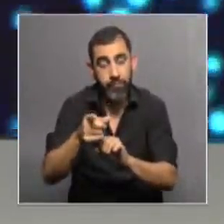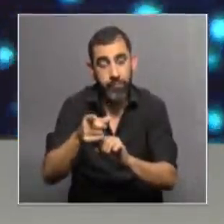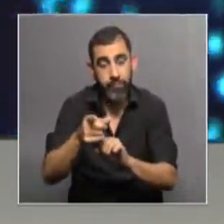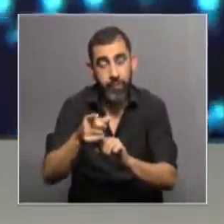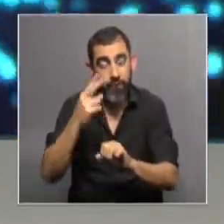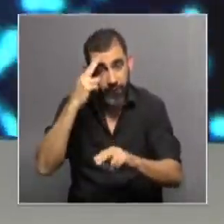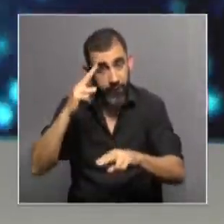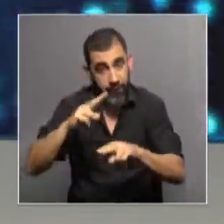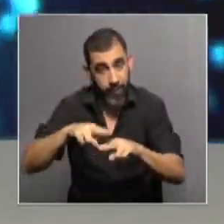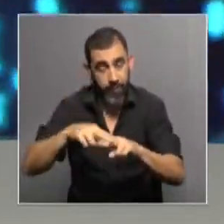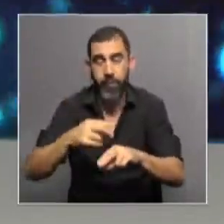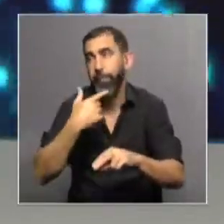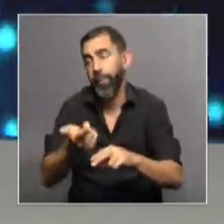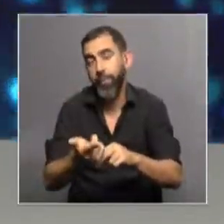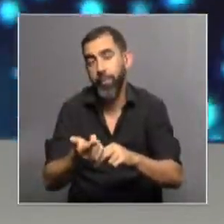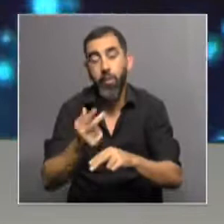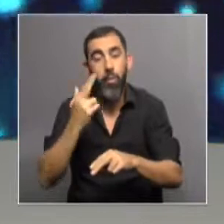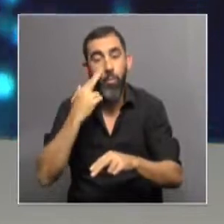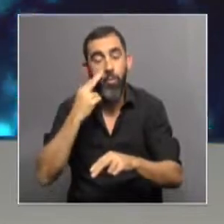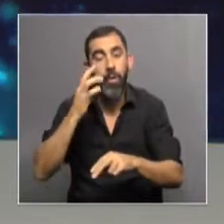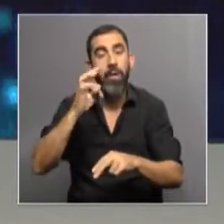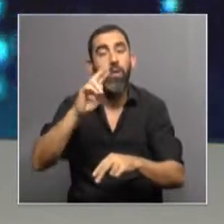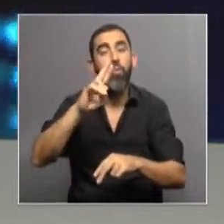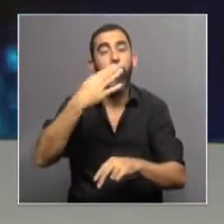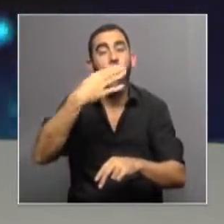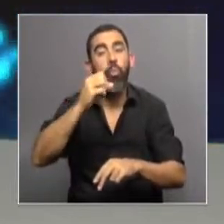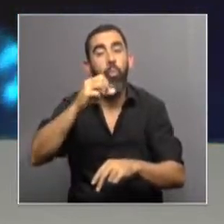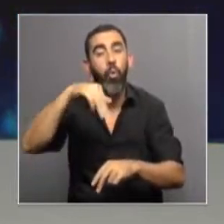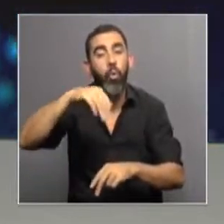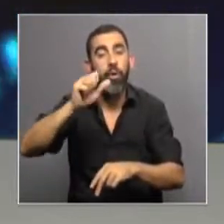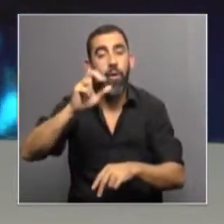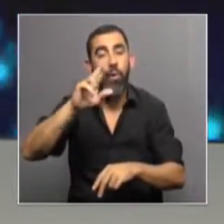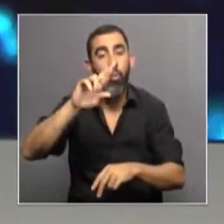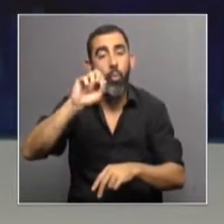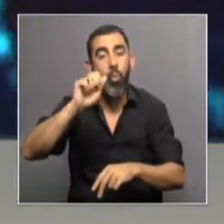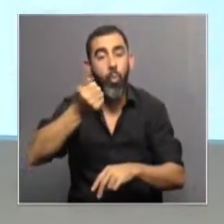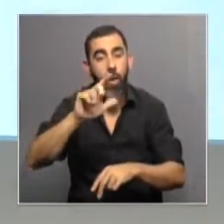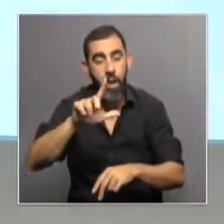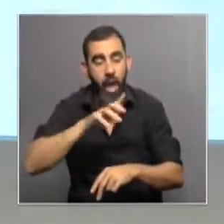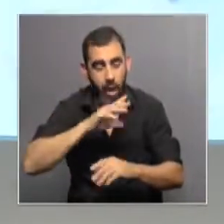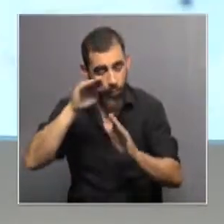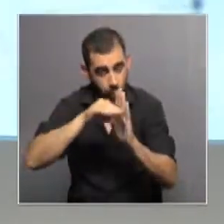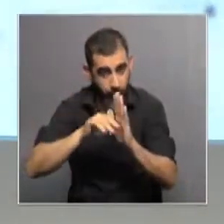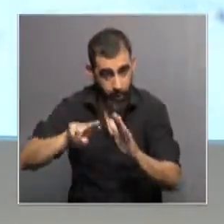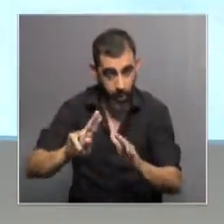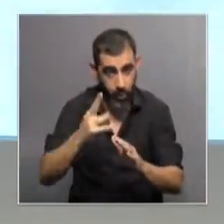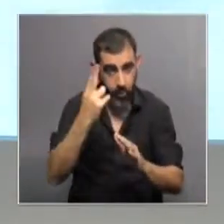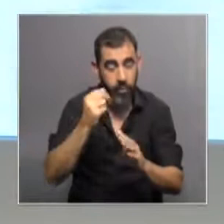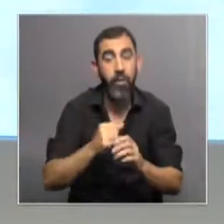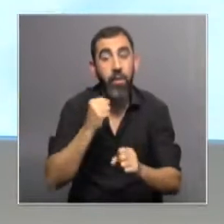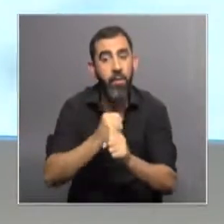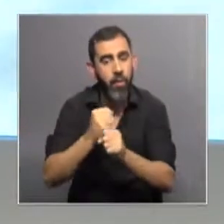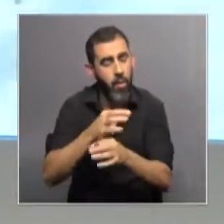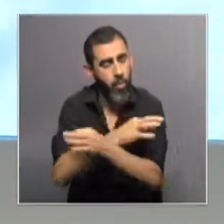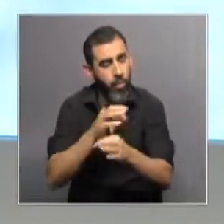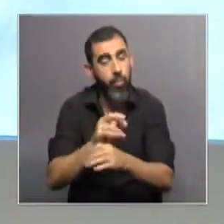patologías. Ejemplo, defectos de tubo neural, ¿verdad? Que existe un programa en nuestro país que trabaja muy